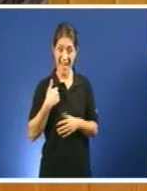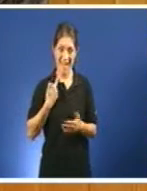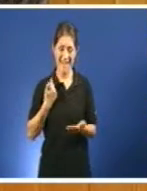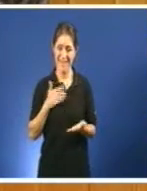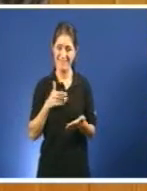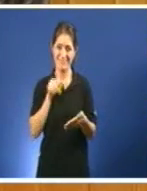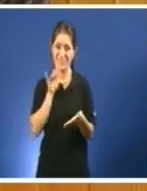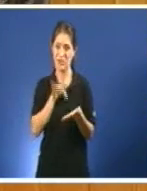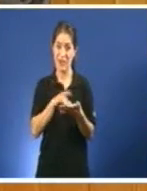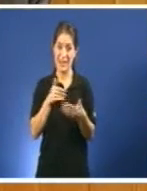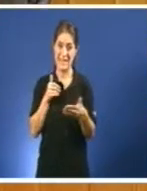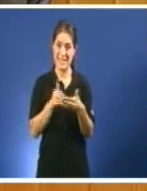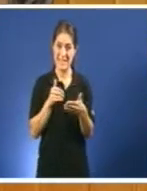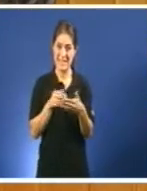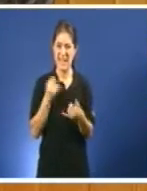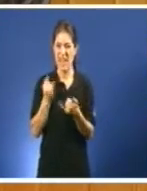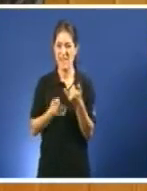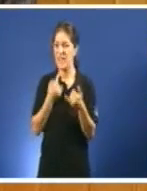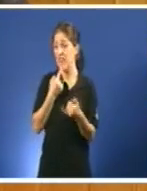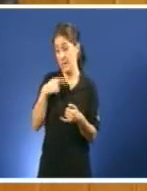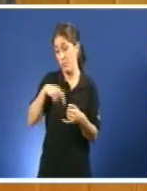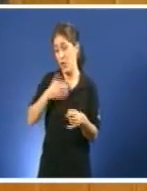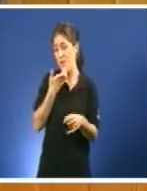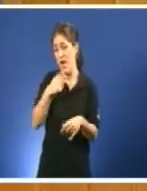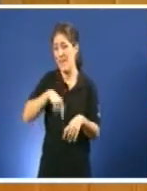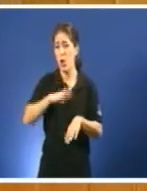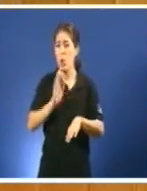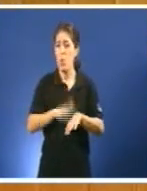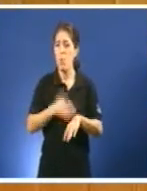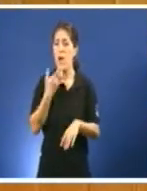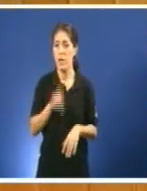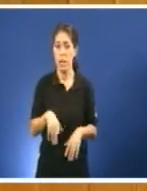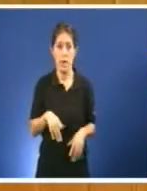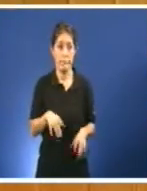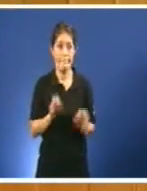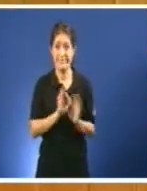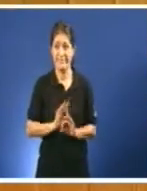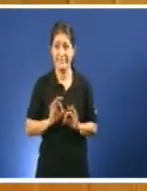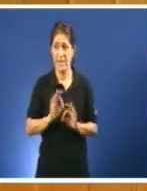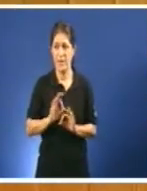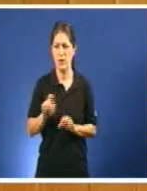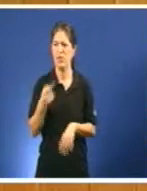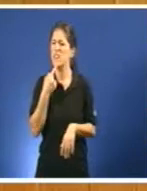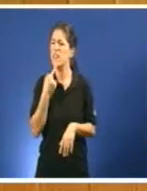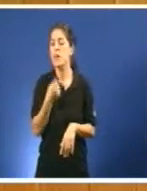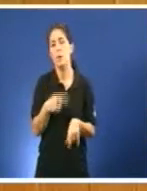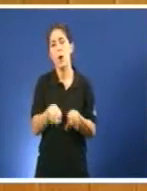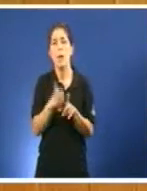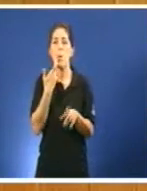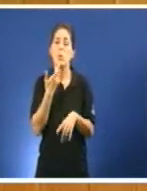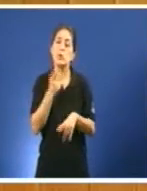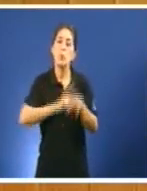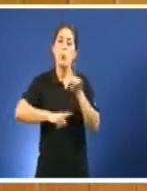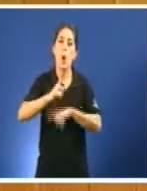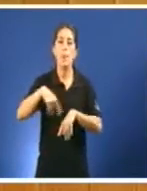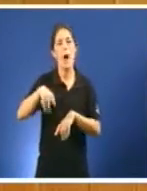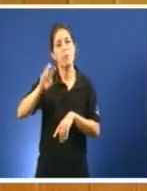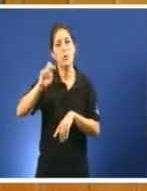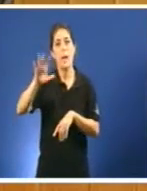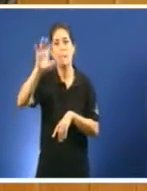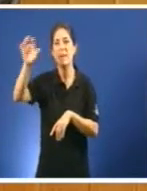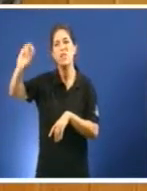non é do cha-cha-cha. Non se escuden en que o problema está localizado noutros países, porque